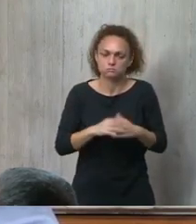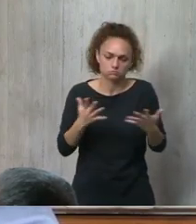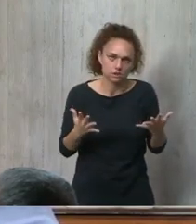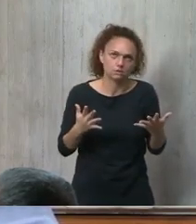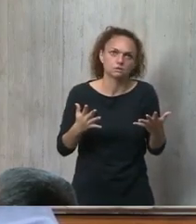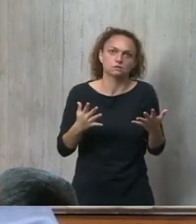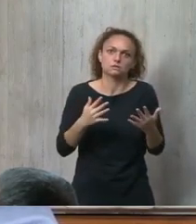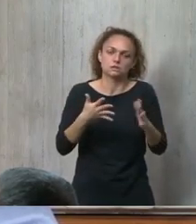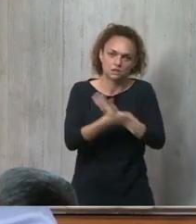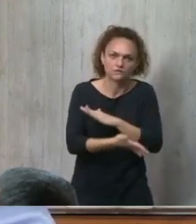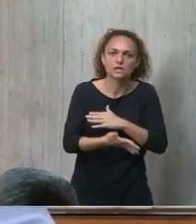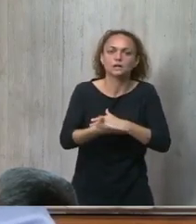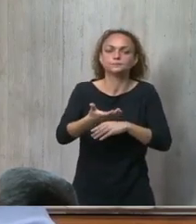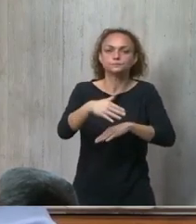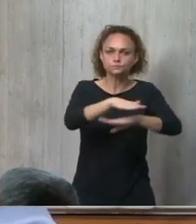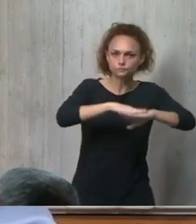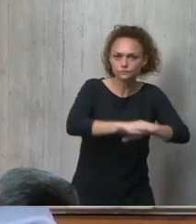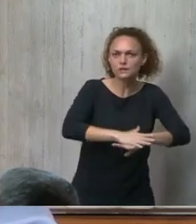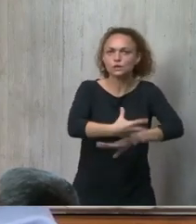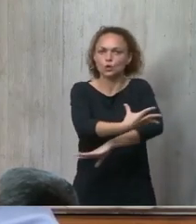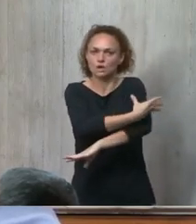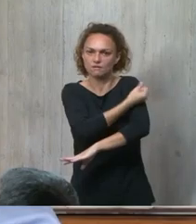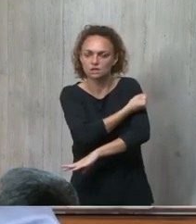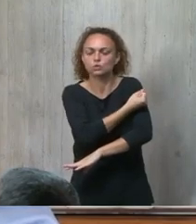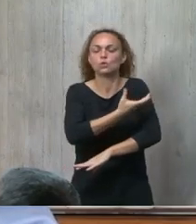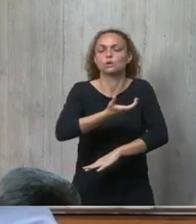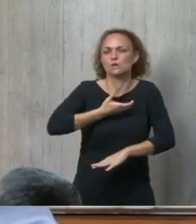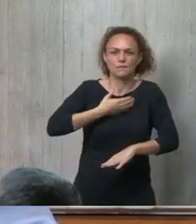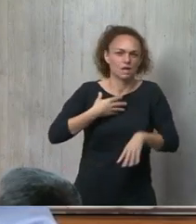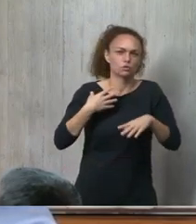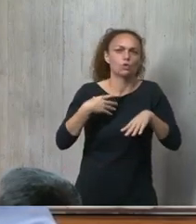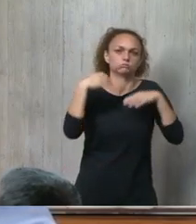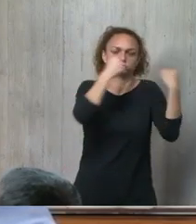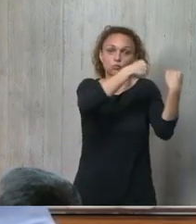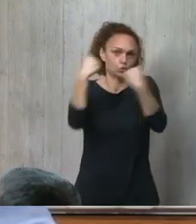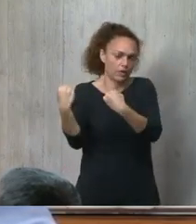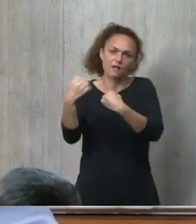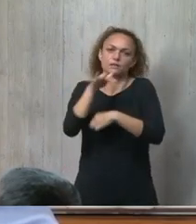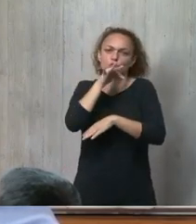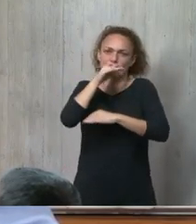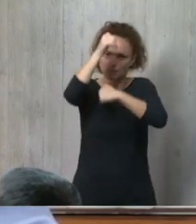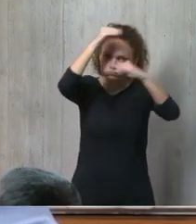del gobierno, del ayuntamiento, del cabildo, de las autoridades para hacerle frente.